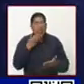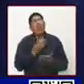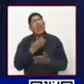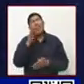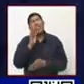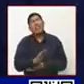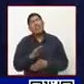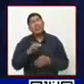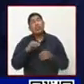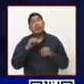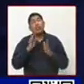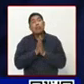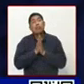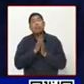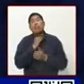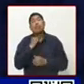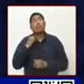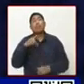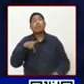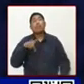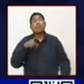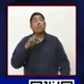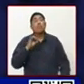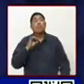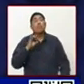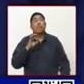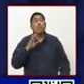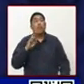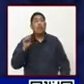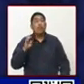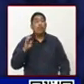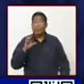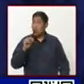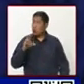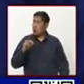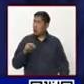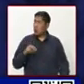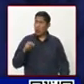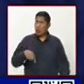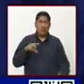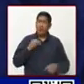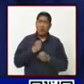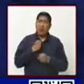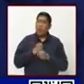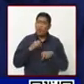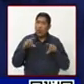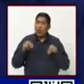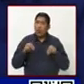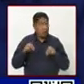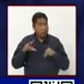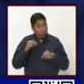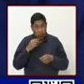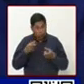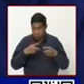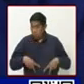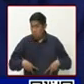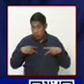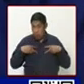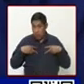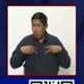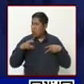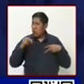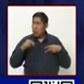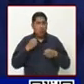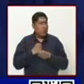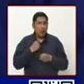Buenas tardes. Buenas tardes, ¿el padre Francisco Pifarré? No, aquí, él no trabaja acá. ¿No vive acá?